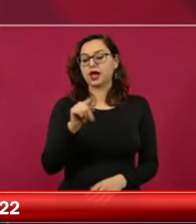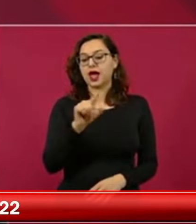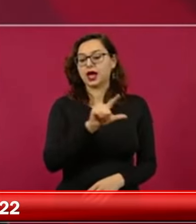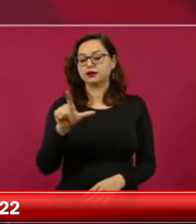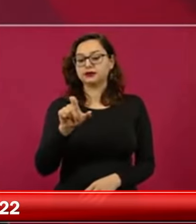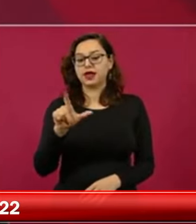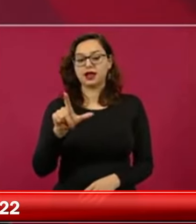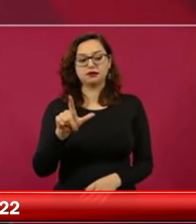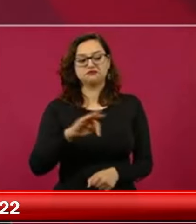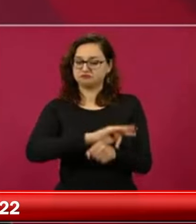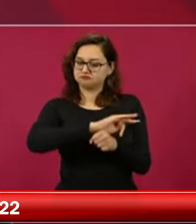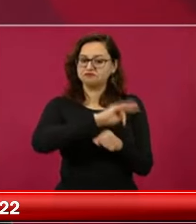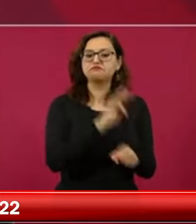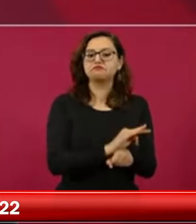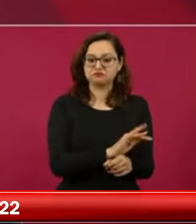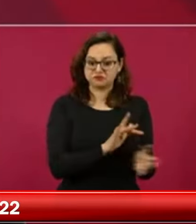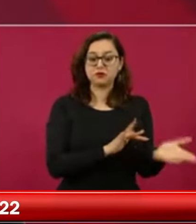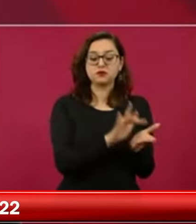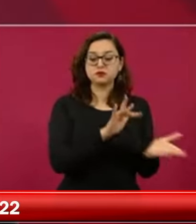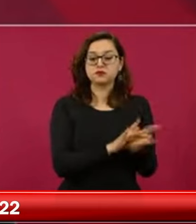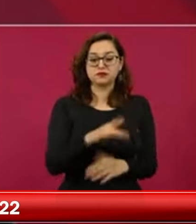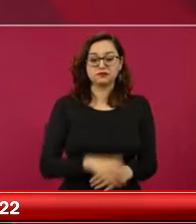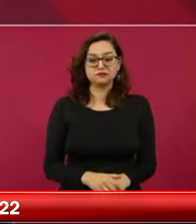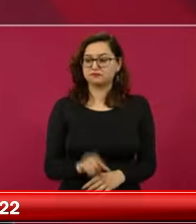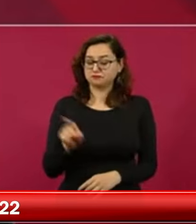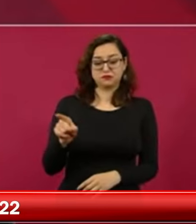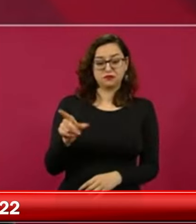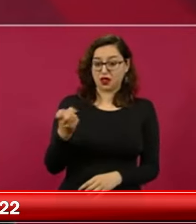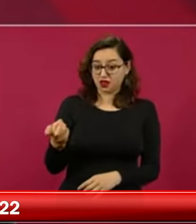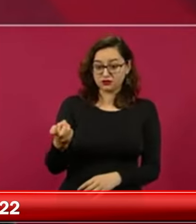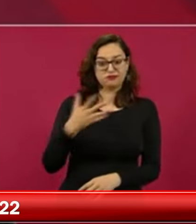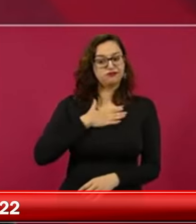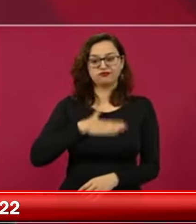una actuación de mala fe,